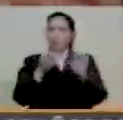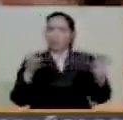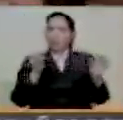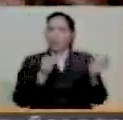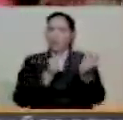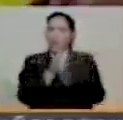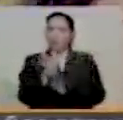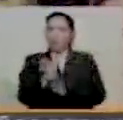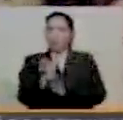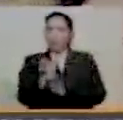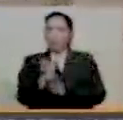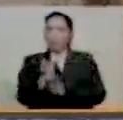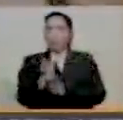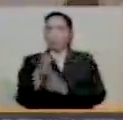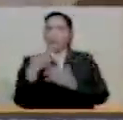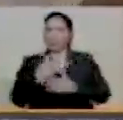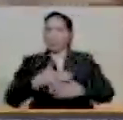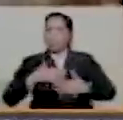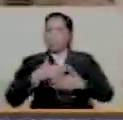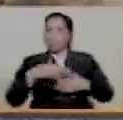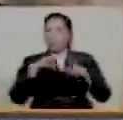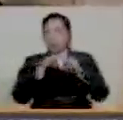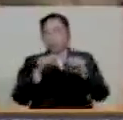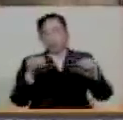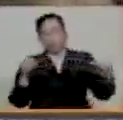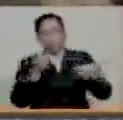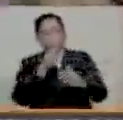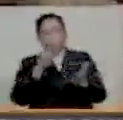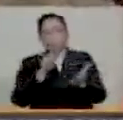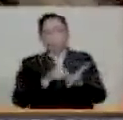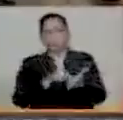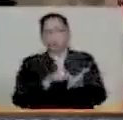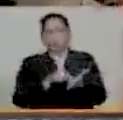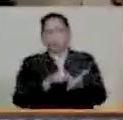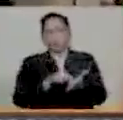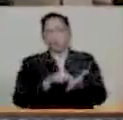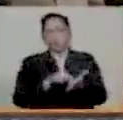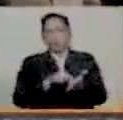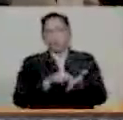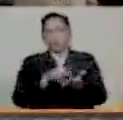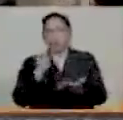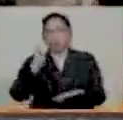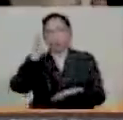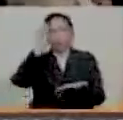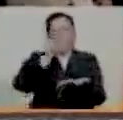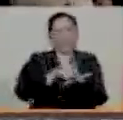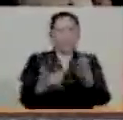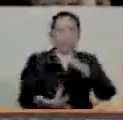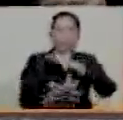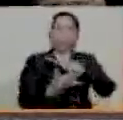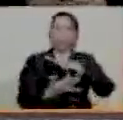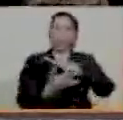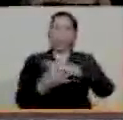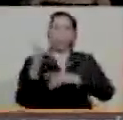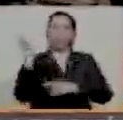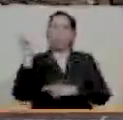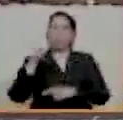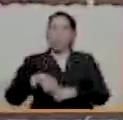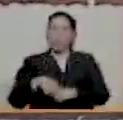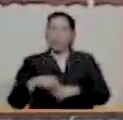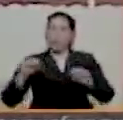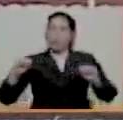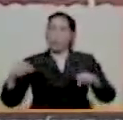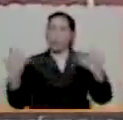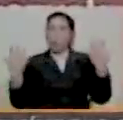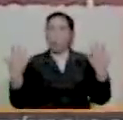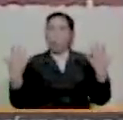gratuita y de calidad en el territorio nacional. El acceso a las tecnologías también forma parte de los logros